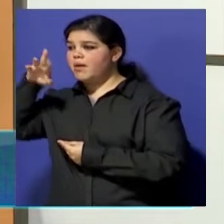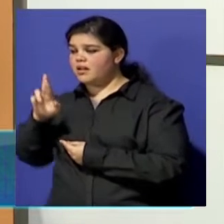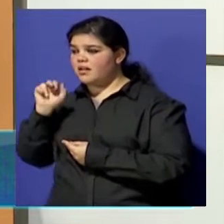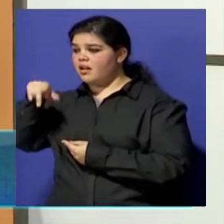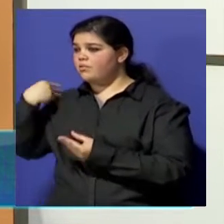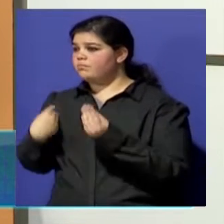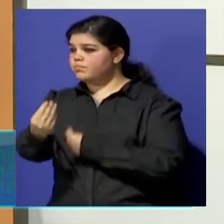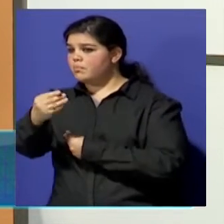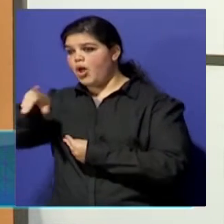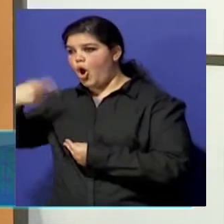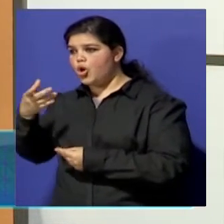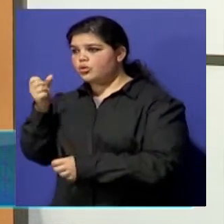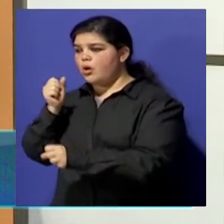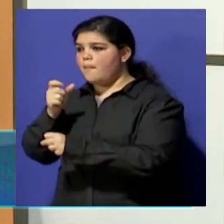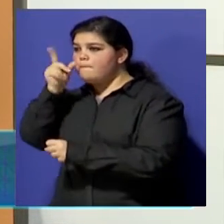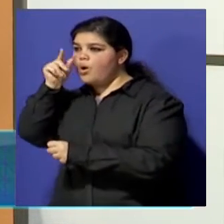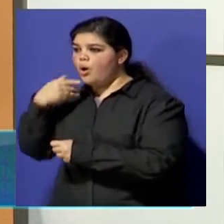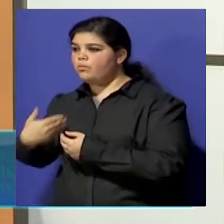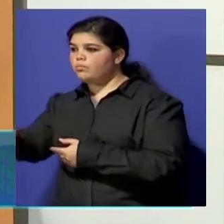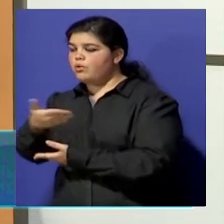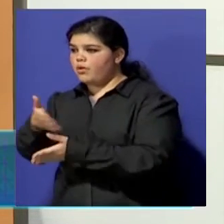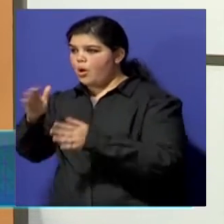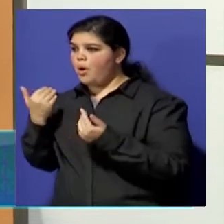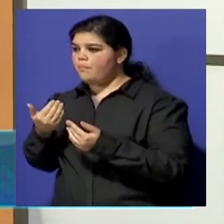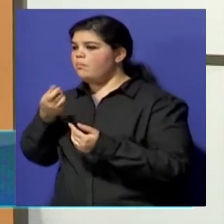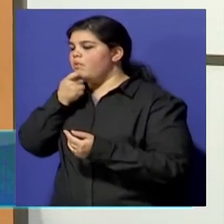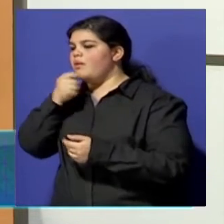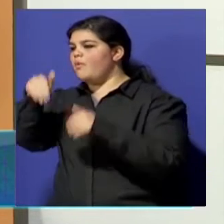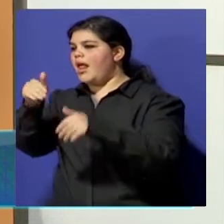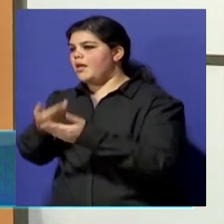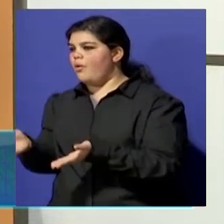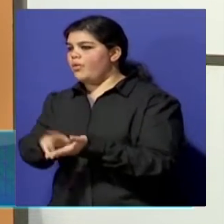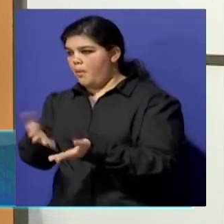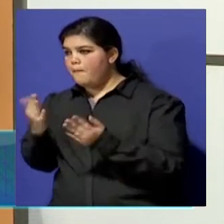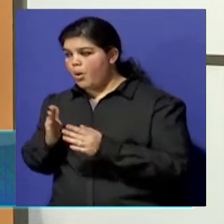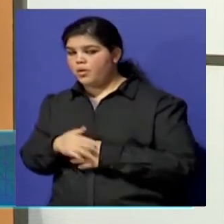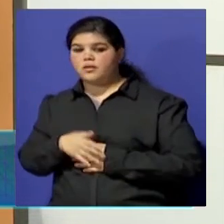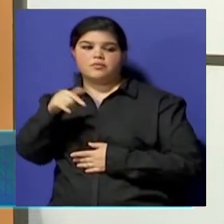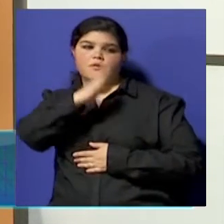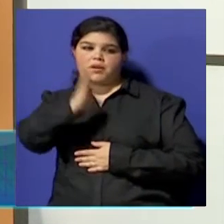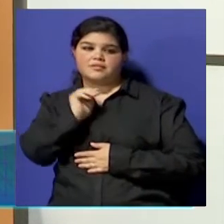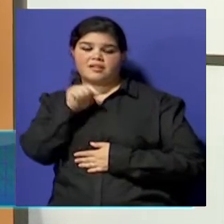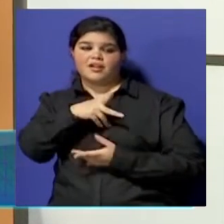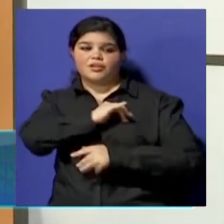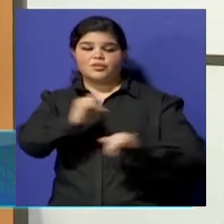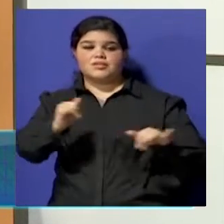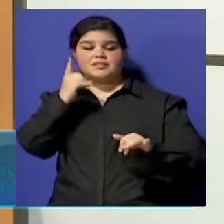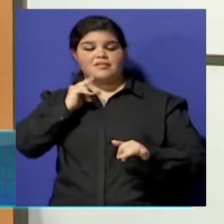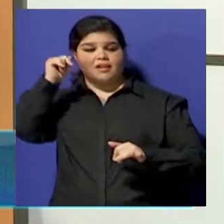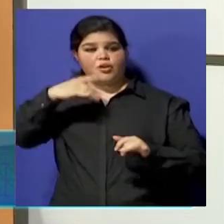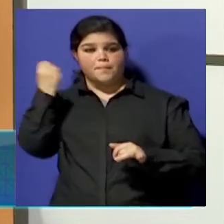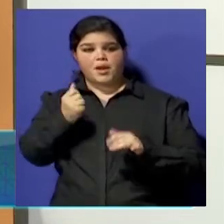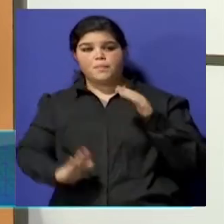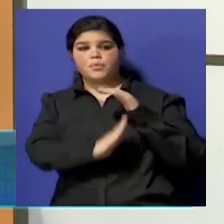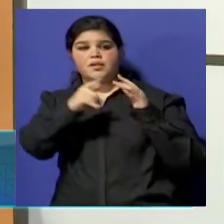podrá ocupar otros cargos públicos en el futuro, podrá volver a presentarse a elecciones, por ejemplo. Exactamente. Esto pasaba hoy allí en Brasil, la noticia del día, la destitución de